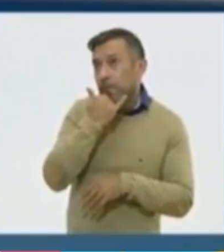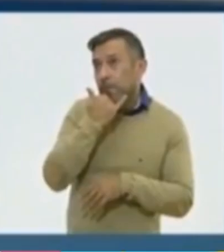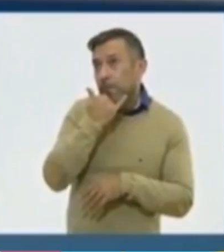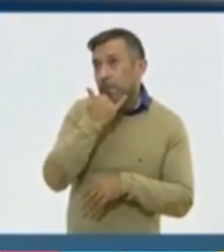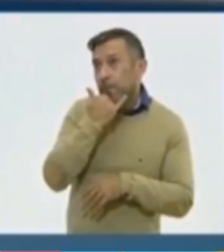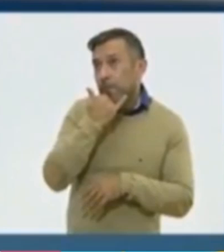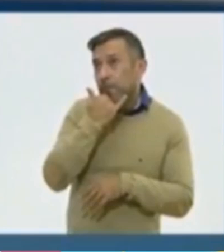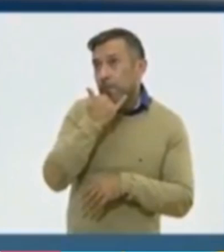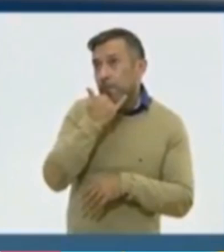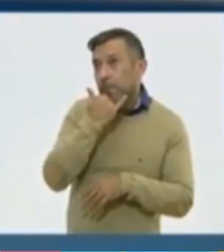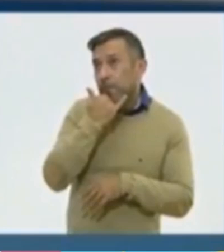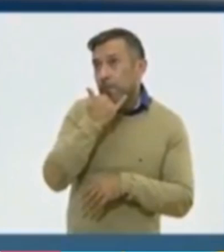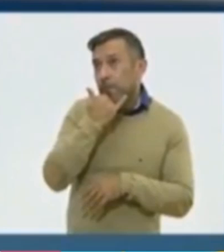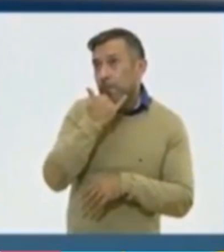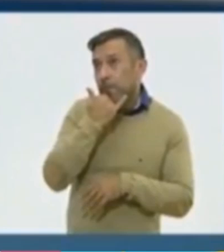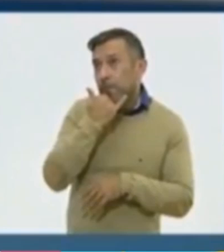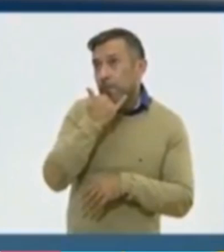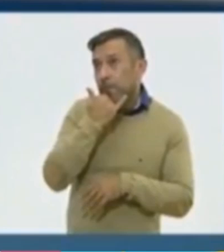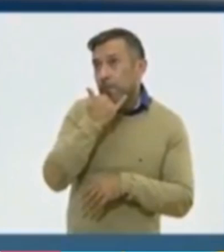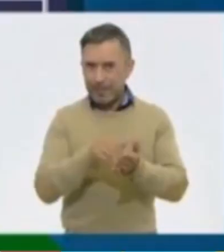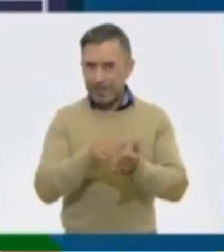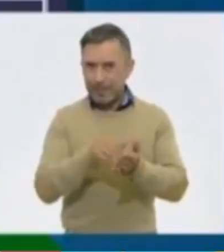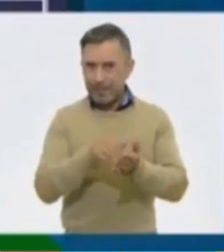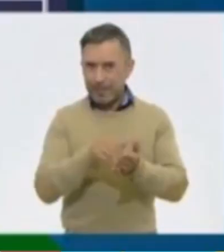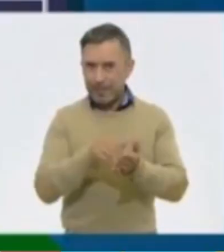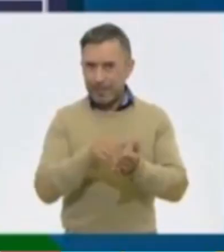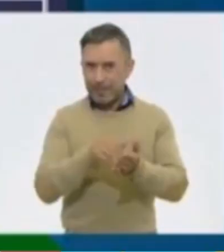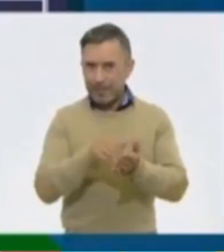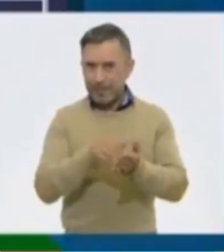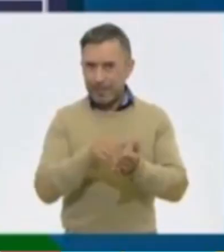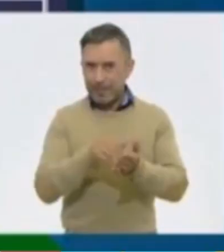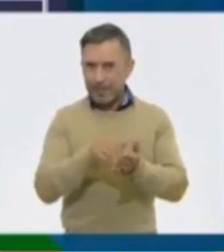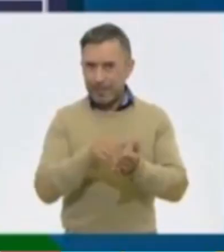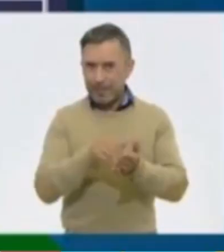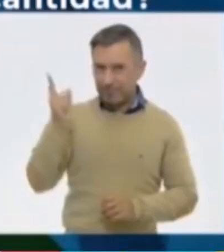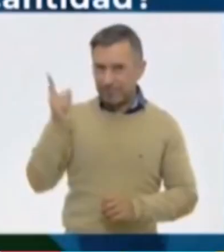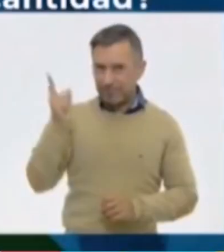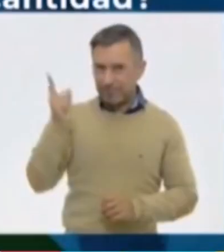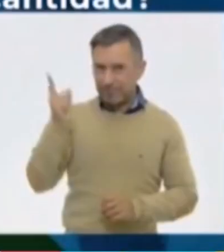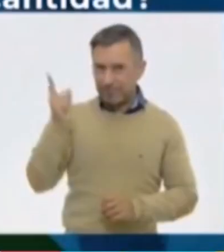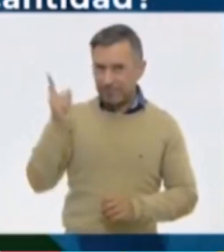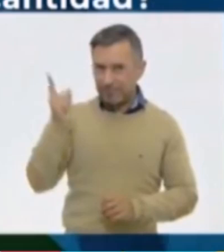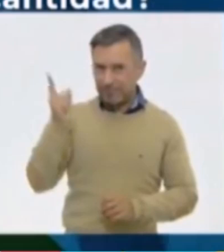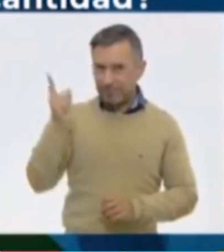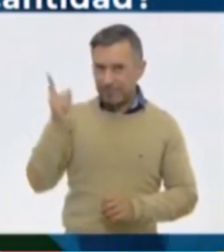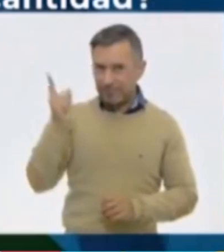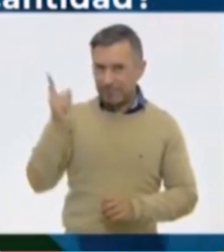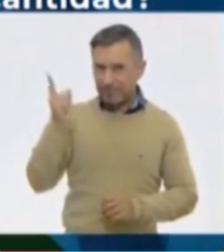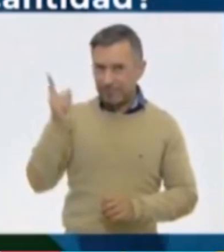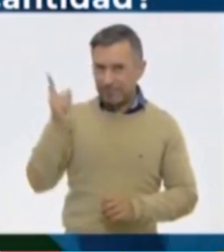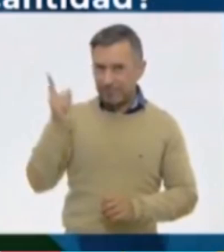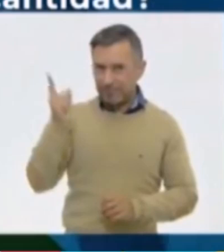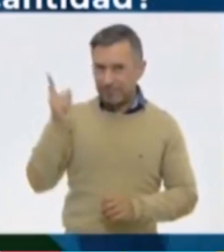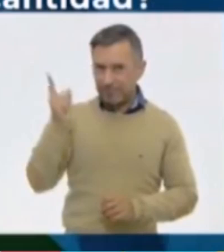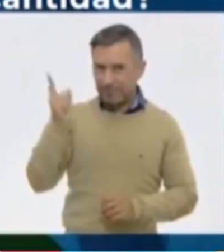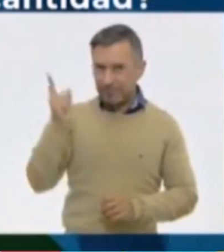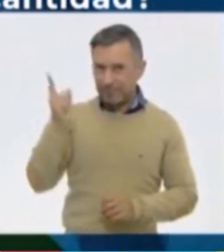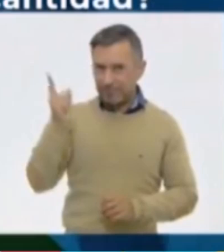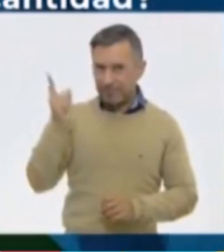grado. Ese día no terminamos de calcular el último acertijo. Si quisiera representar el total de alumnos en el país, es